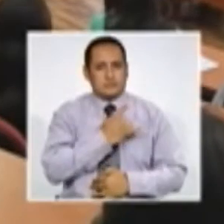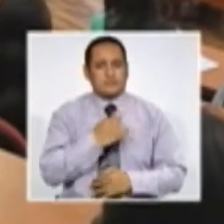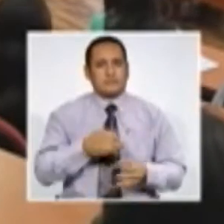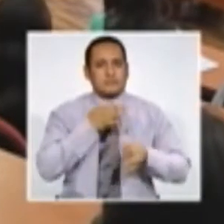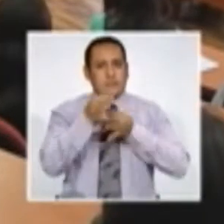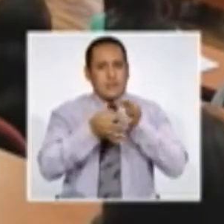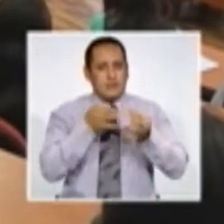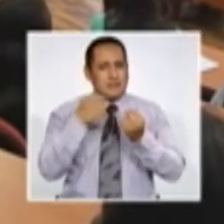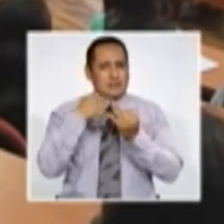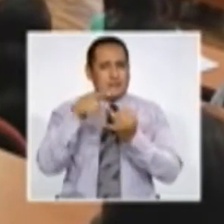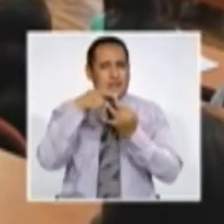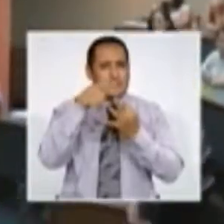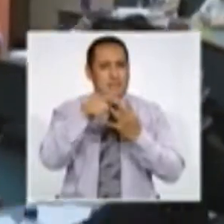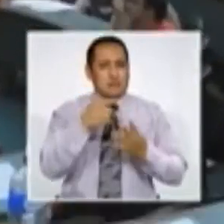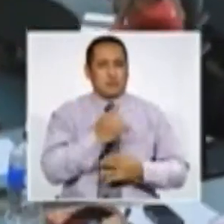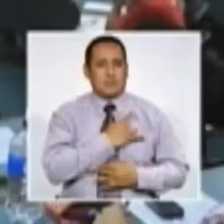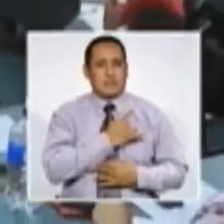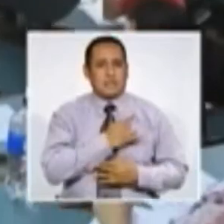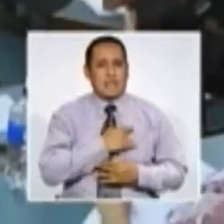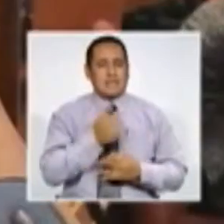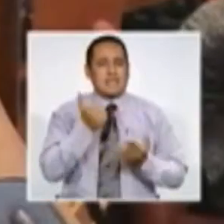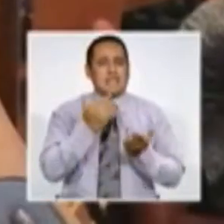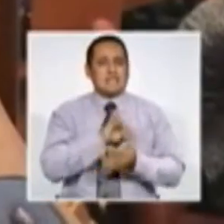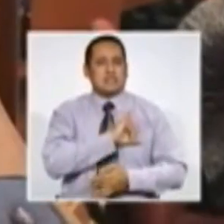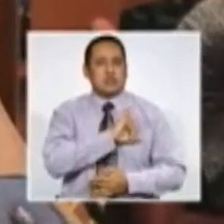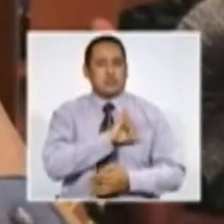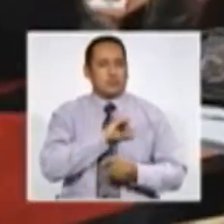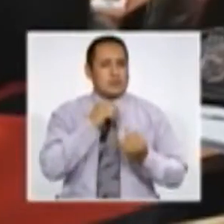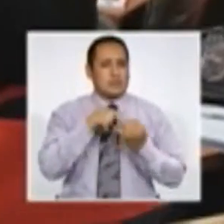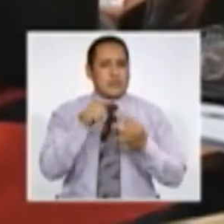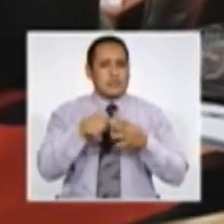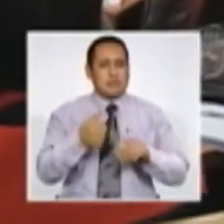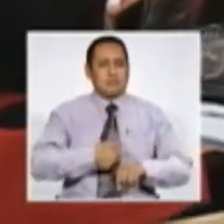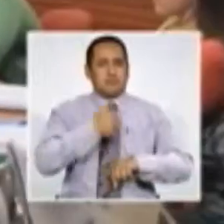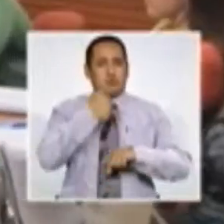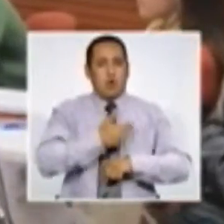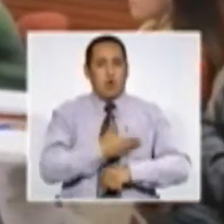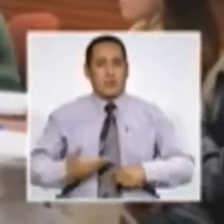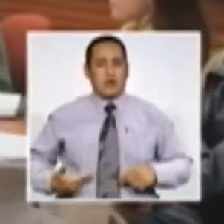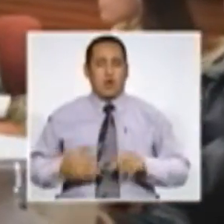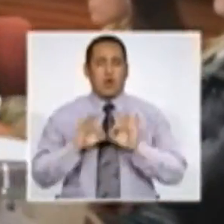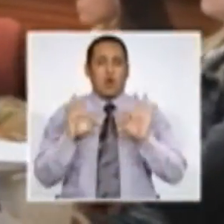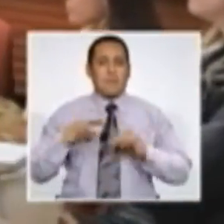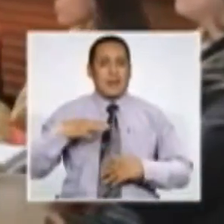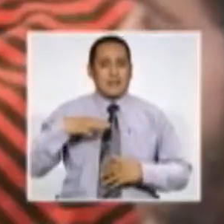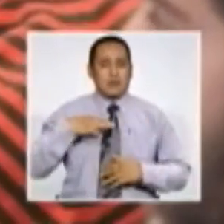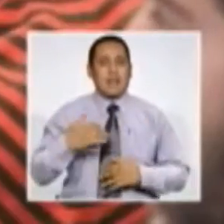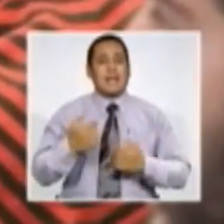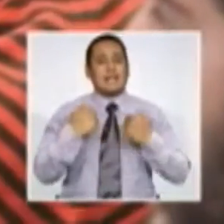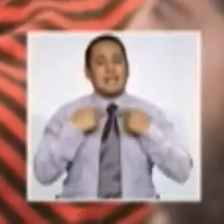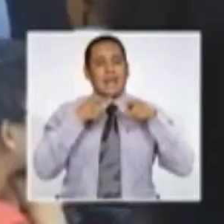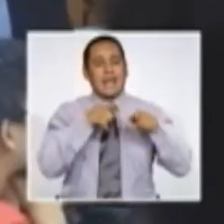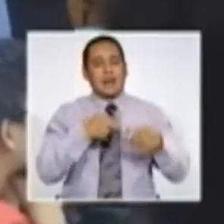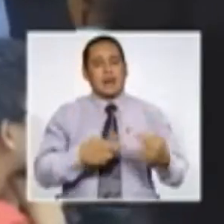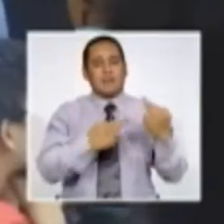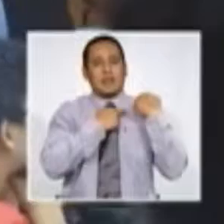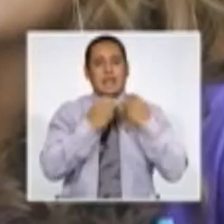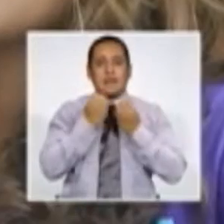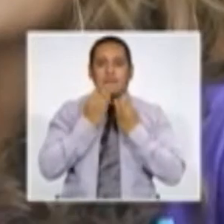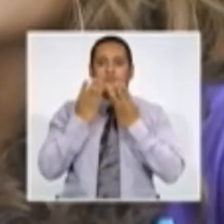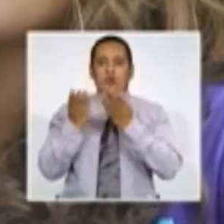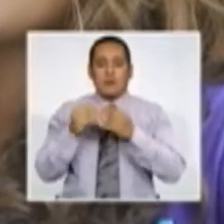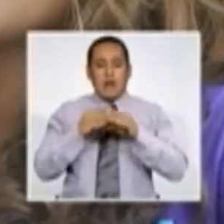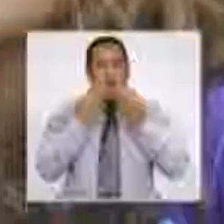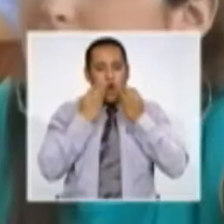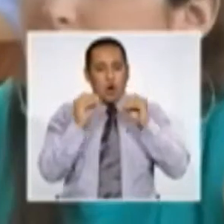de los institutos, escuelas superiores, universidades y escuelas de posgrado públicos y privados que tienen el deber